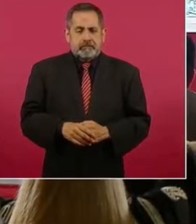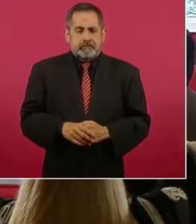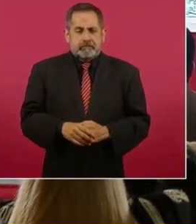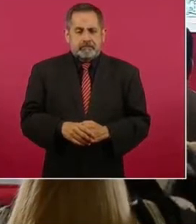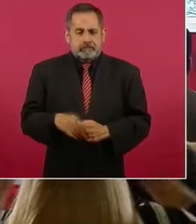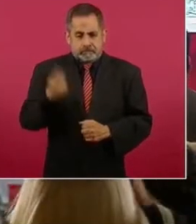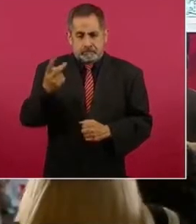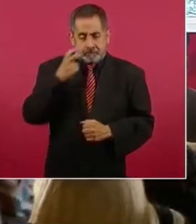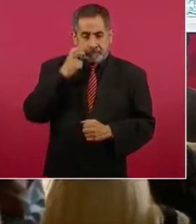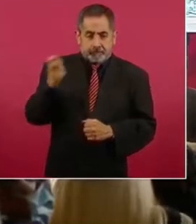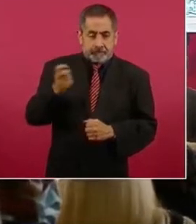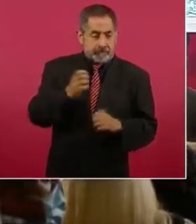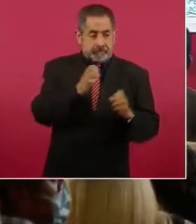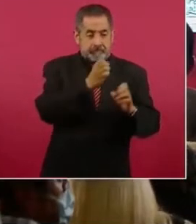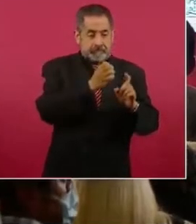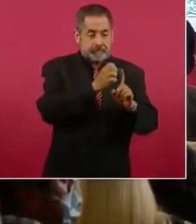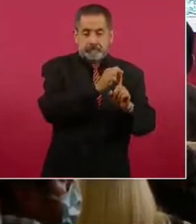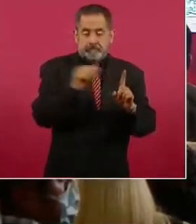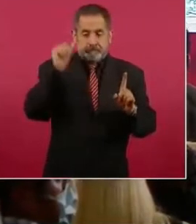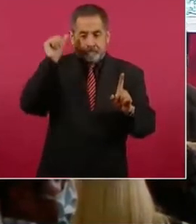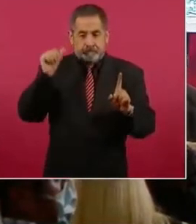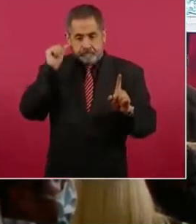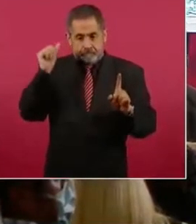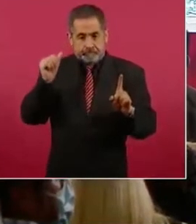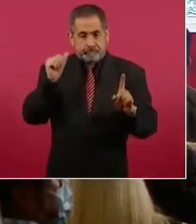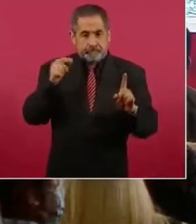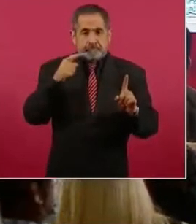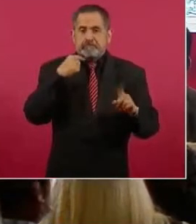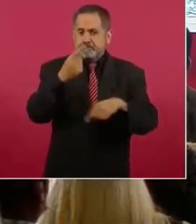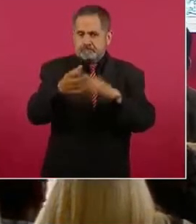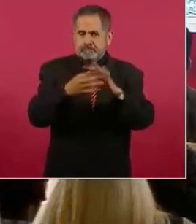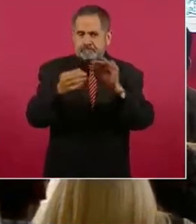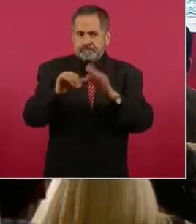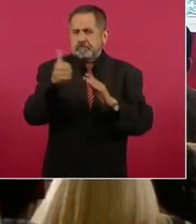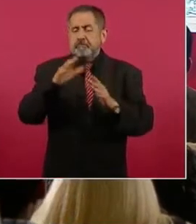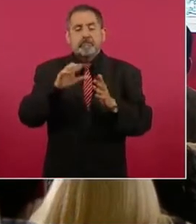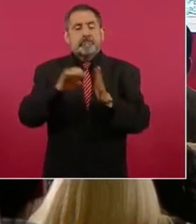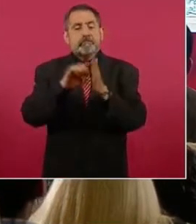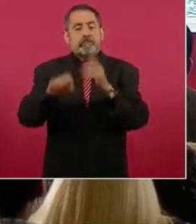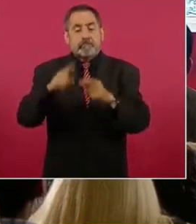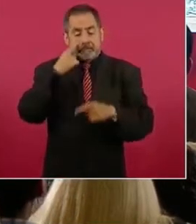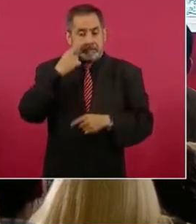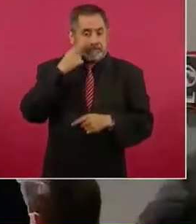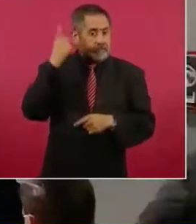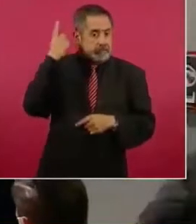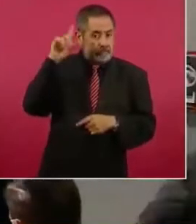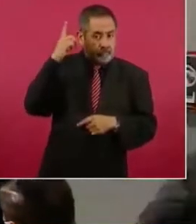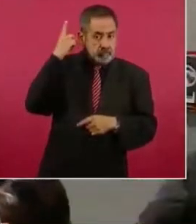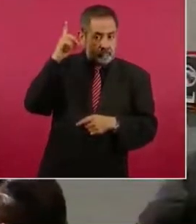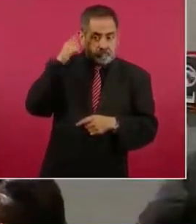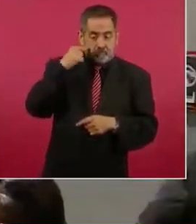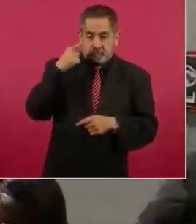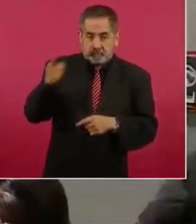Ese es de enero a abril. Pero eso es lo que les estoy planteando. Pero voy a poner otro ejemplo: Durango.